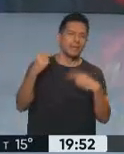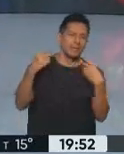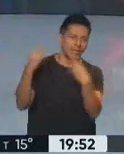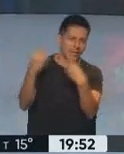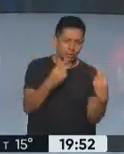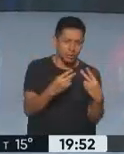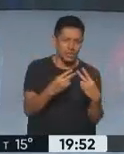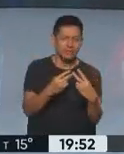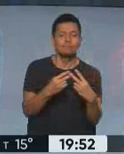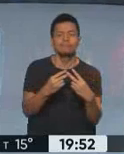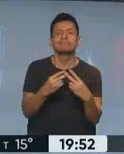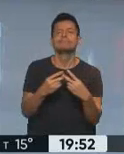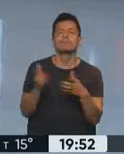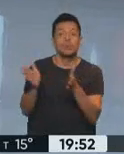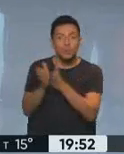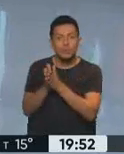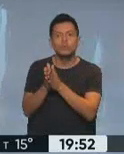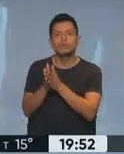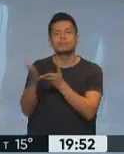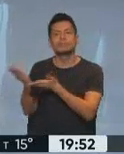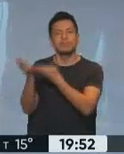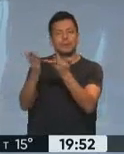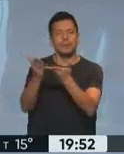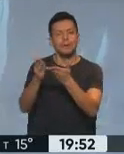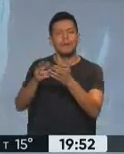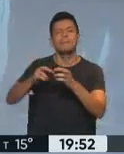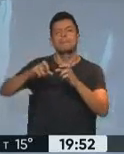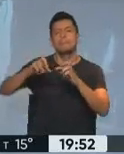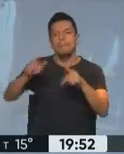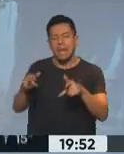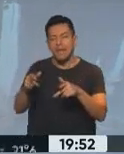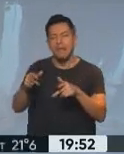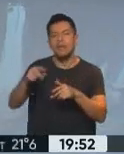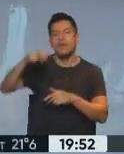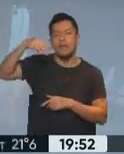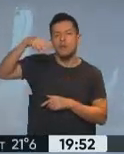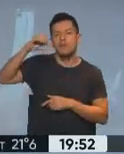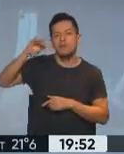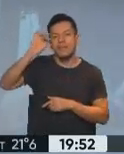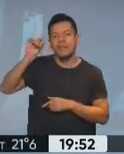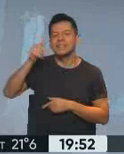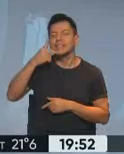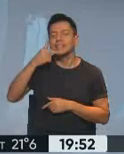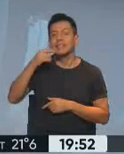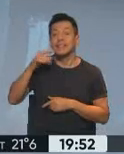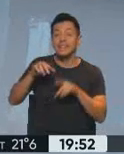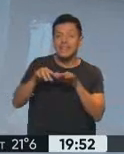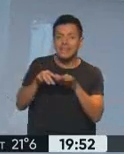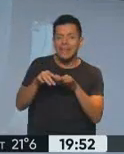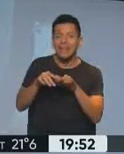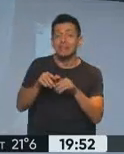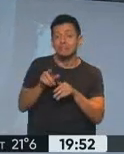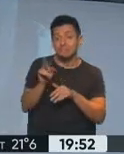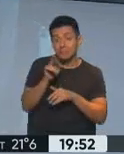presentaron el programa Nómades Digitales, así se llama. Es una especie de visado que está destinado a trabajadoras,